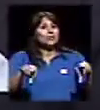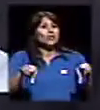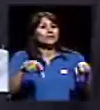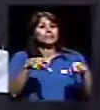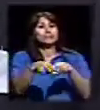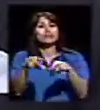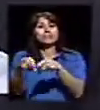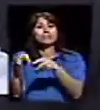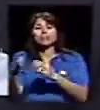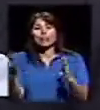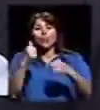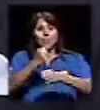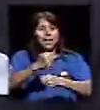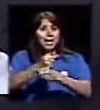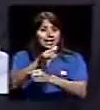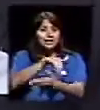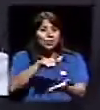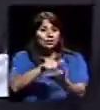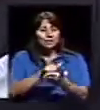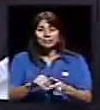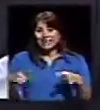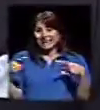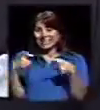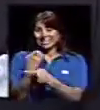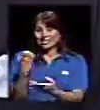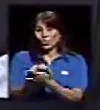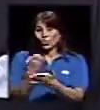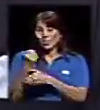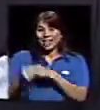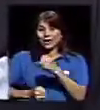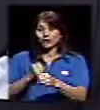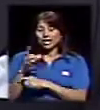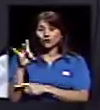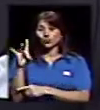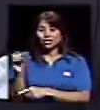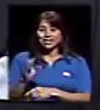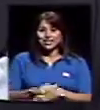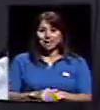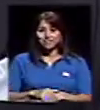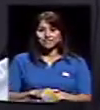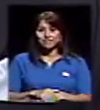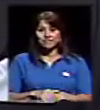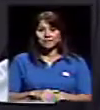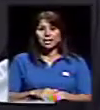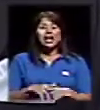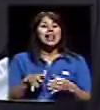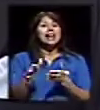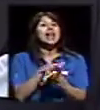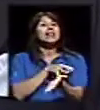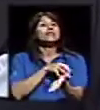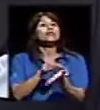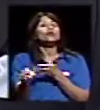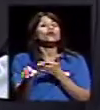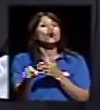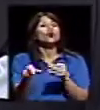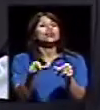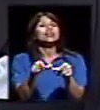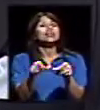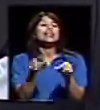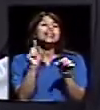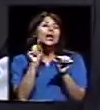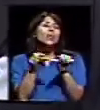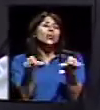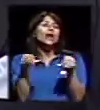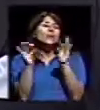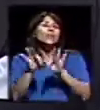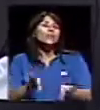crisis económica de los años 80, la destrucción del cinturón industrial de San José, de Pavas, de